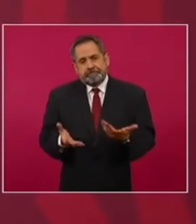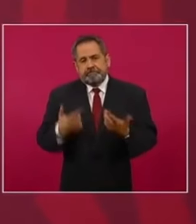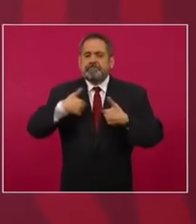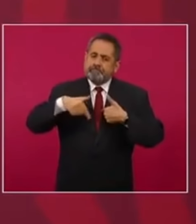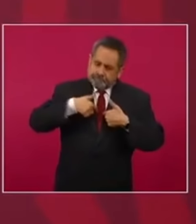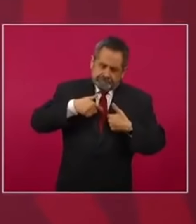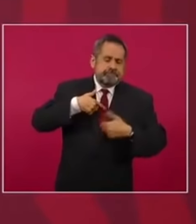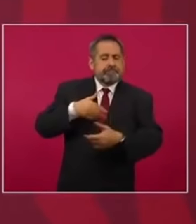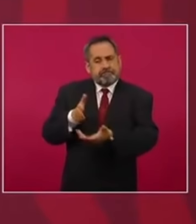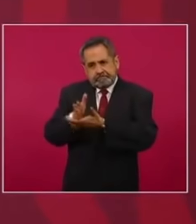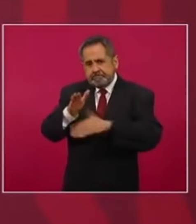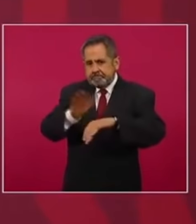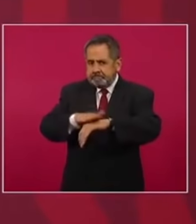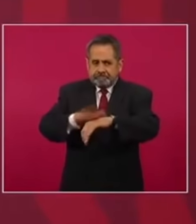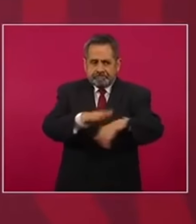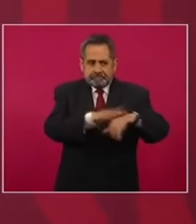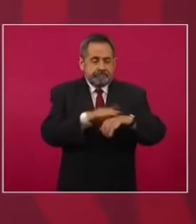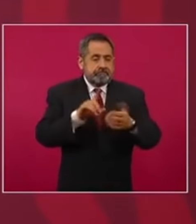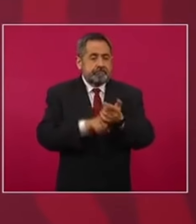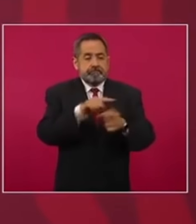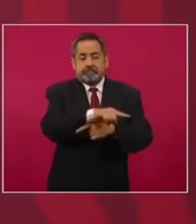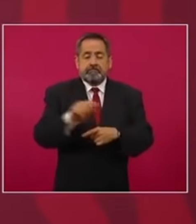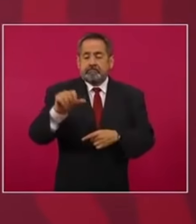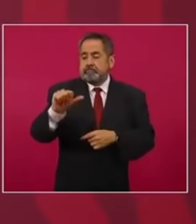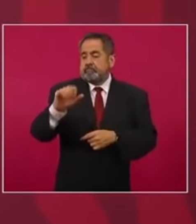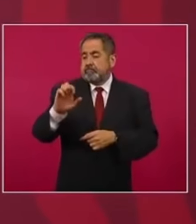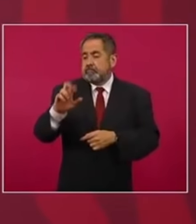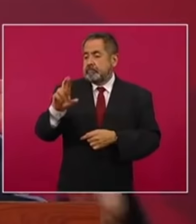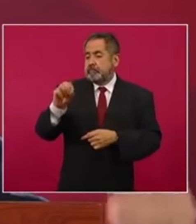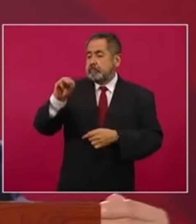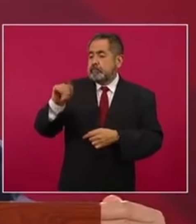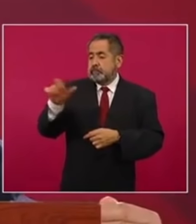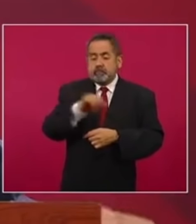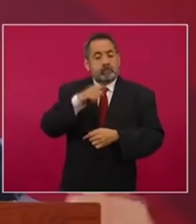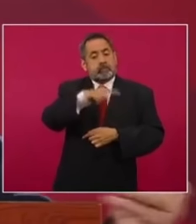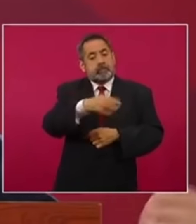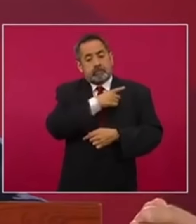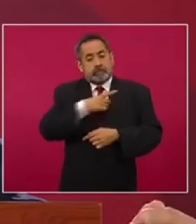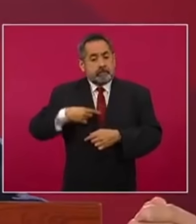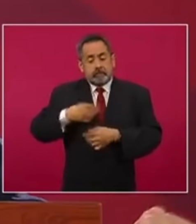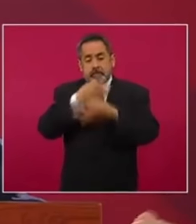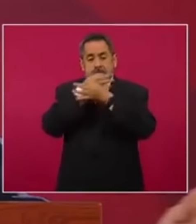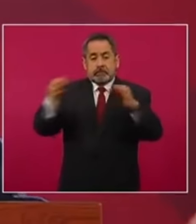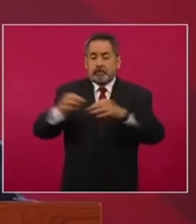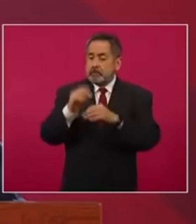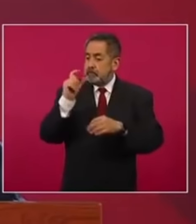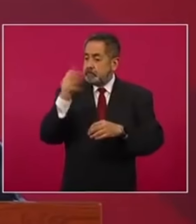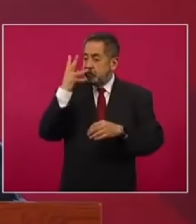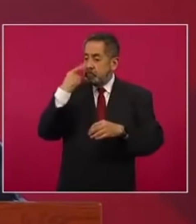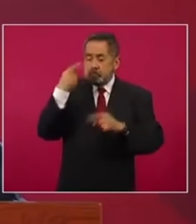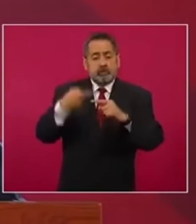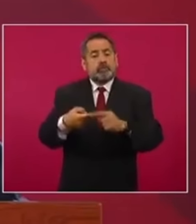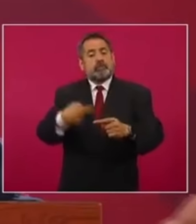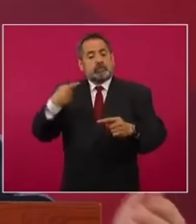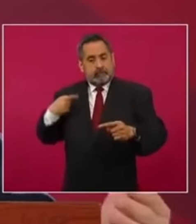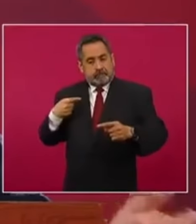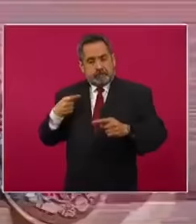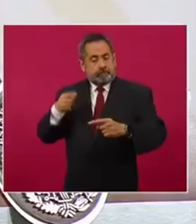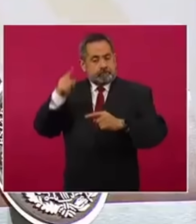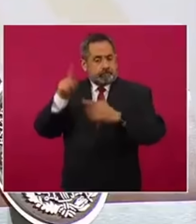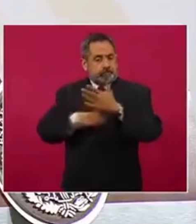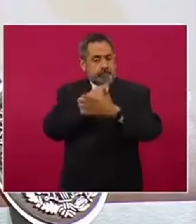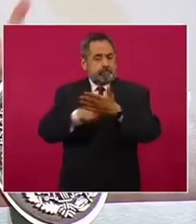interviniendo y le solicitamos a Aeroméxico que anunciara 24 horas antes y fuera a cancelar un vuelo.